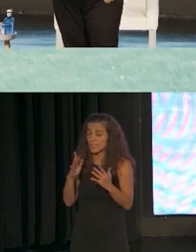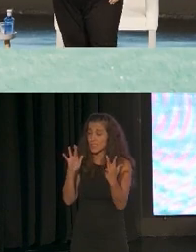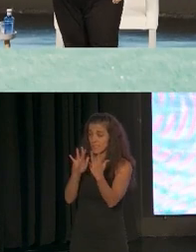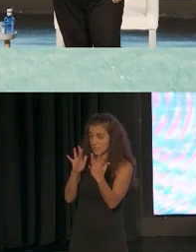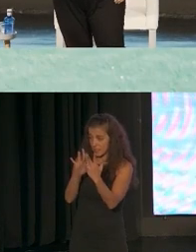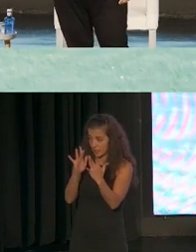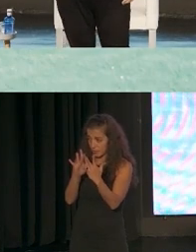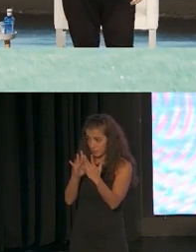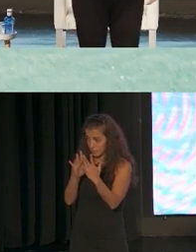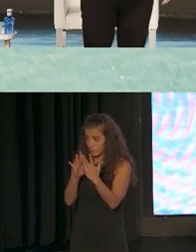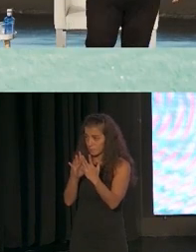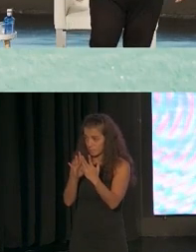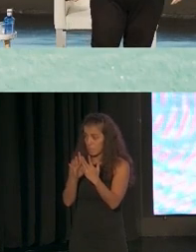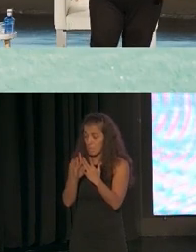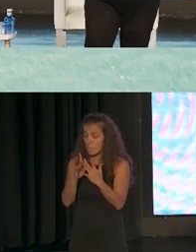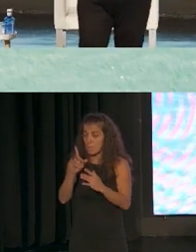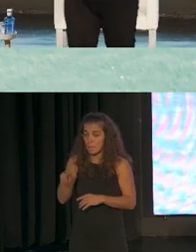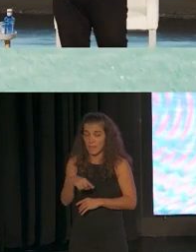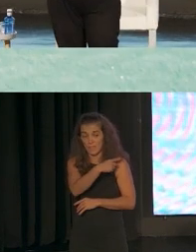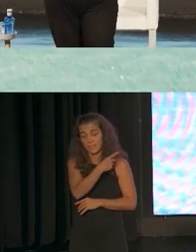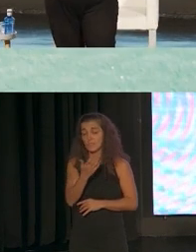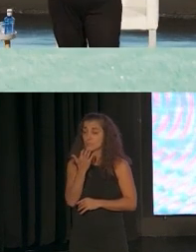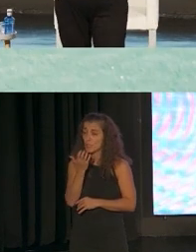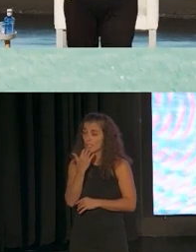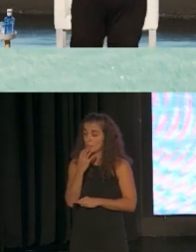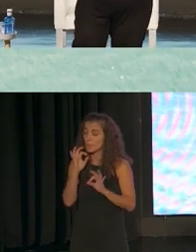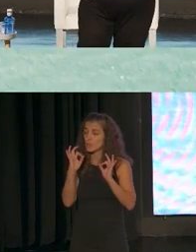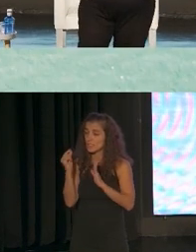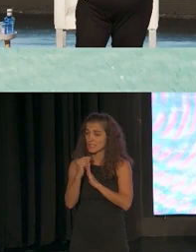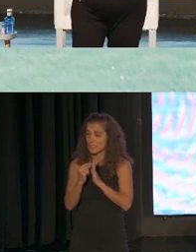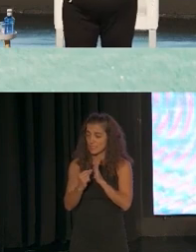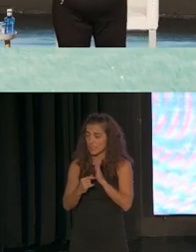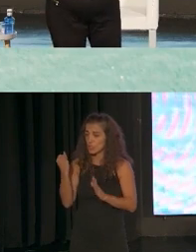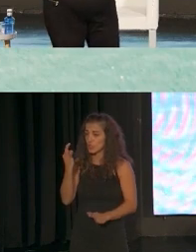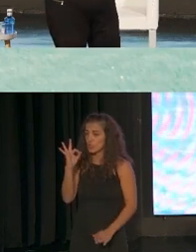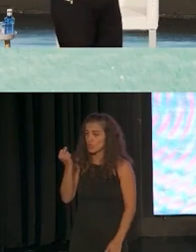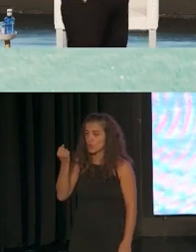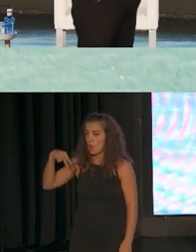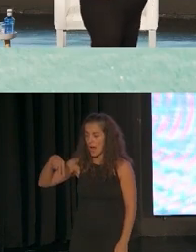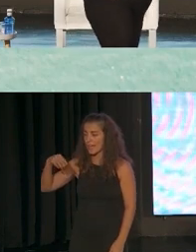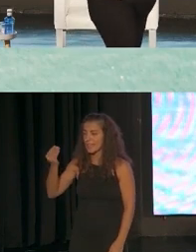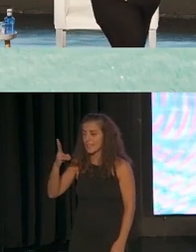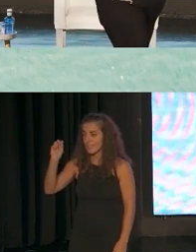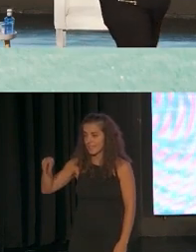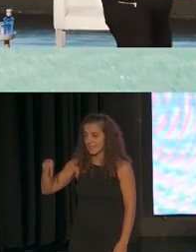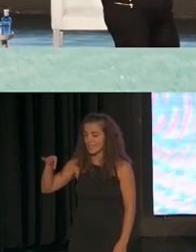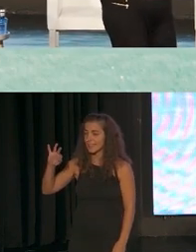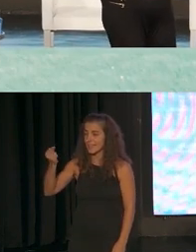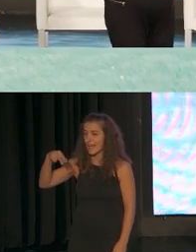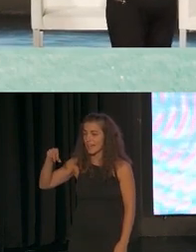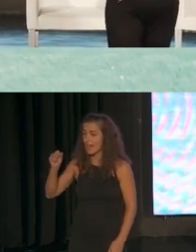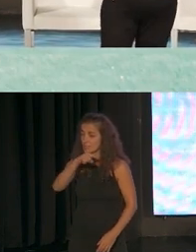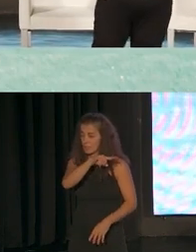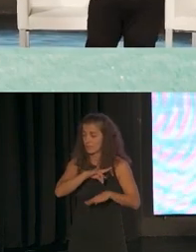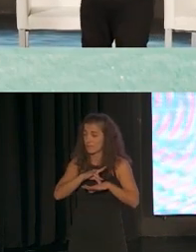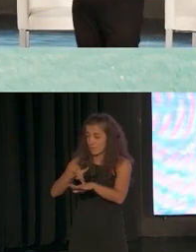y aquí tenemos por ejemplo el itinerario de Joan Quintana Y bueno pues este